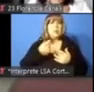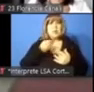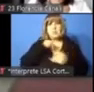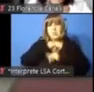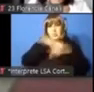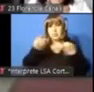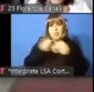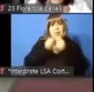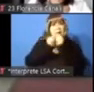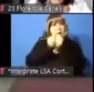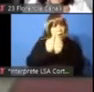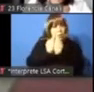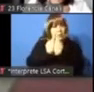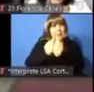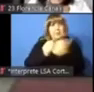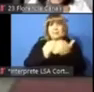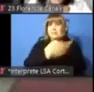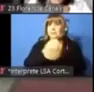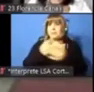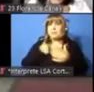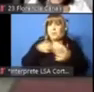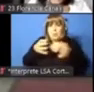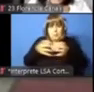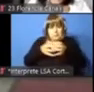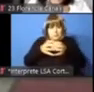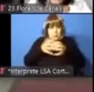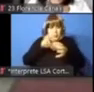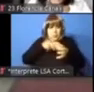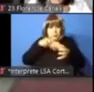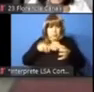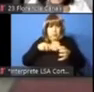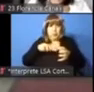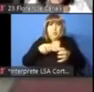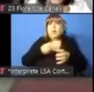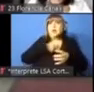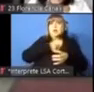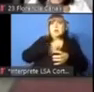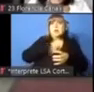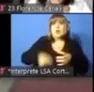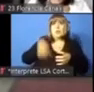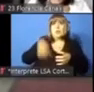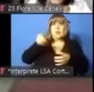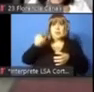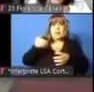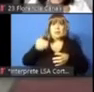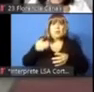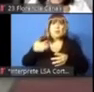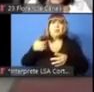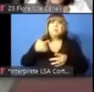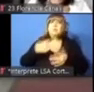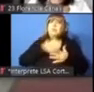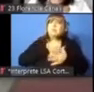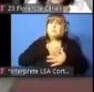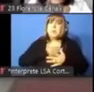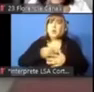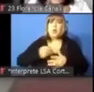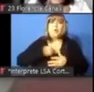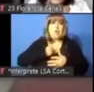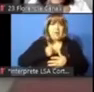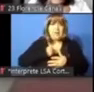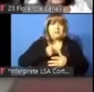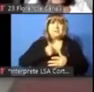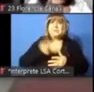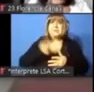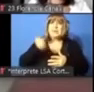transmitirle desde aquí, desde esta humilde banca, al gobernador que se sienta confiado, que se